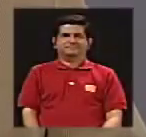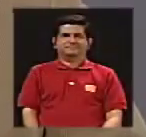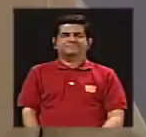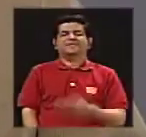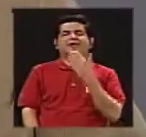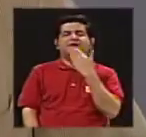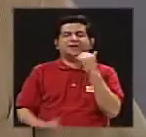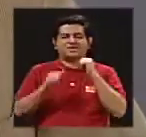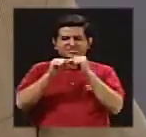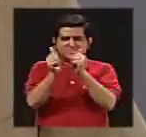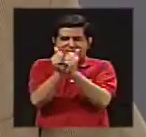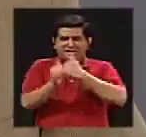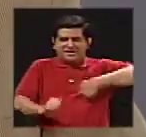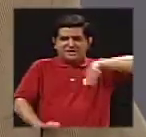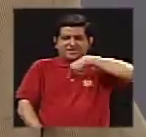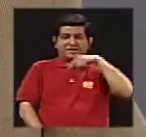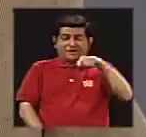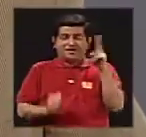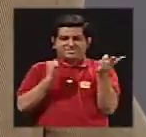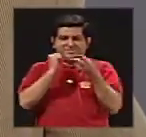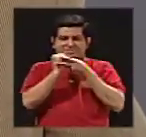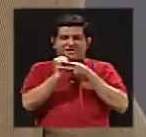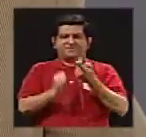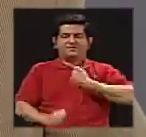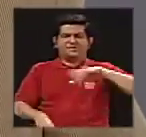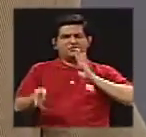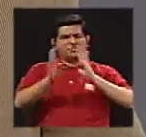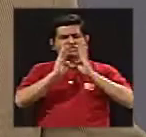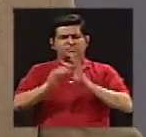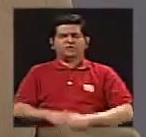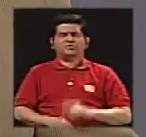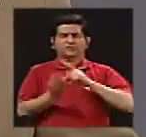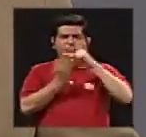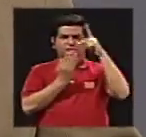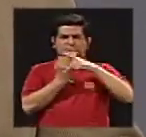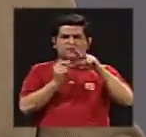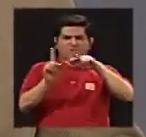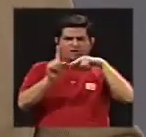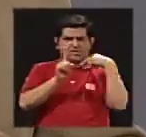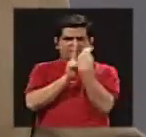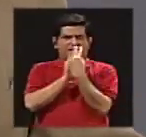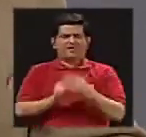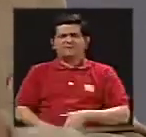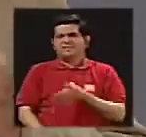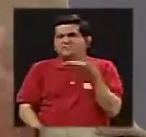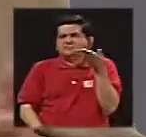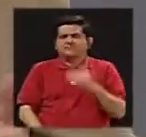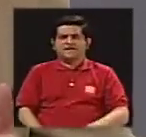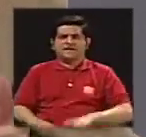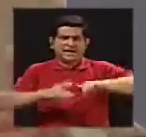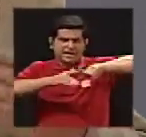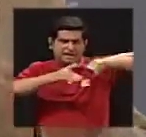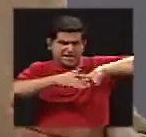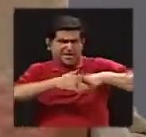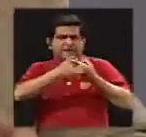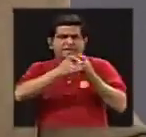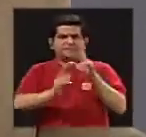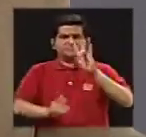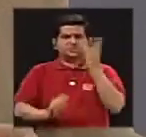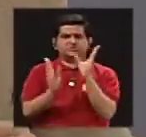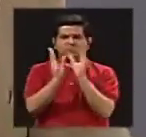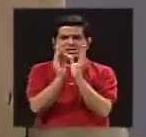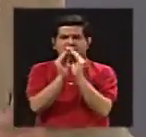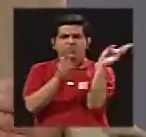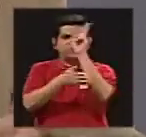Gracias por continuar con nosotros en esta ocasión estamos conversando aquí en su programa puntos de vista acerca de la inauguración del Séptimo